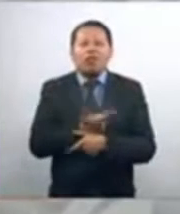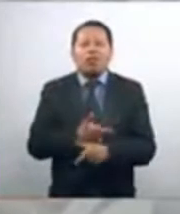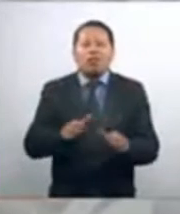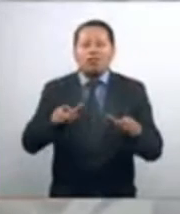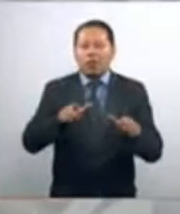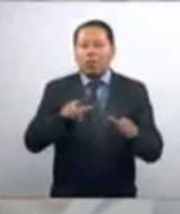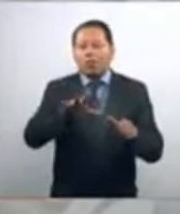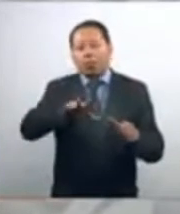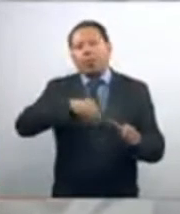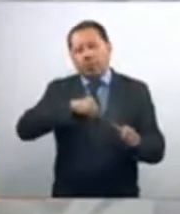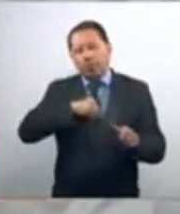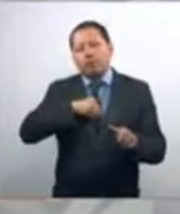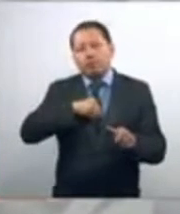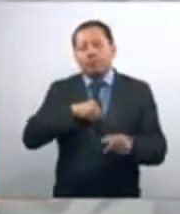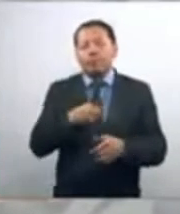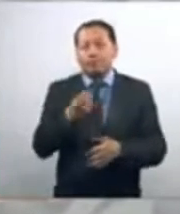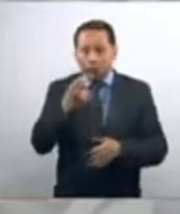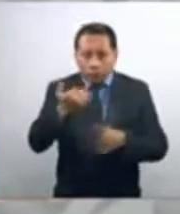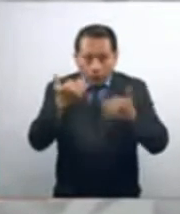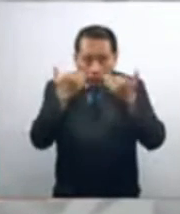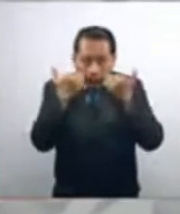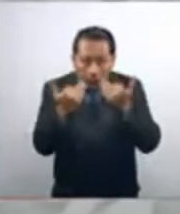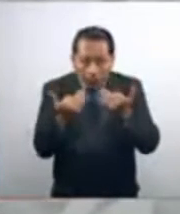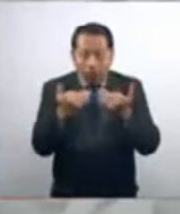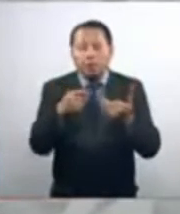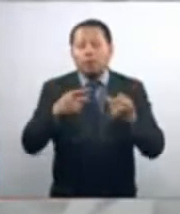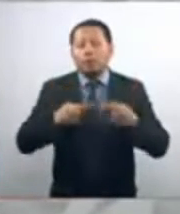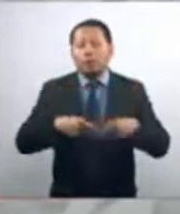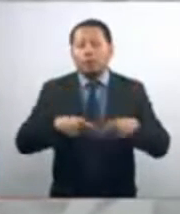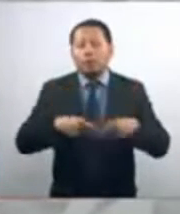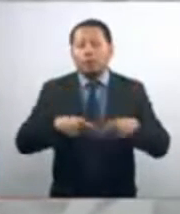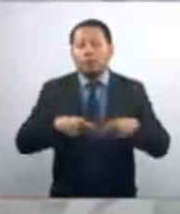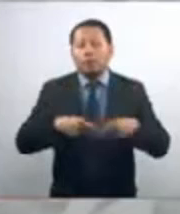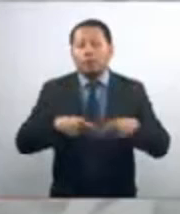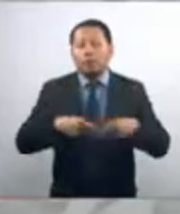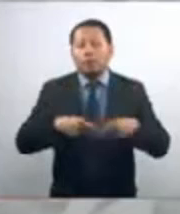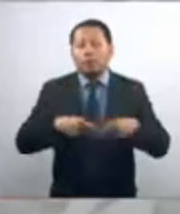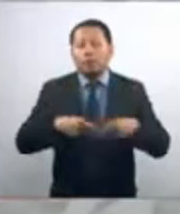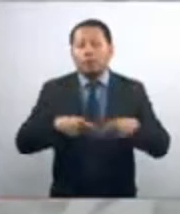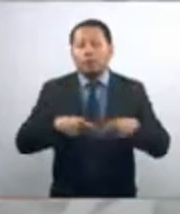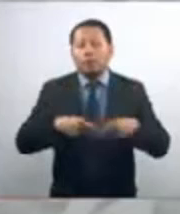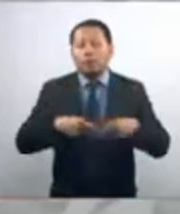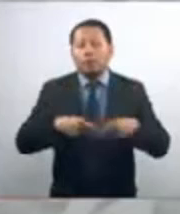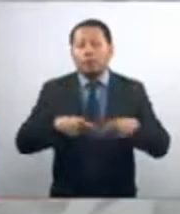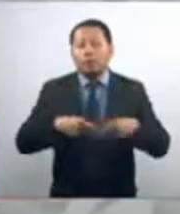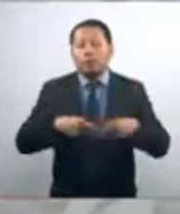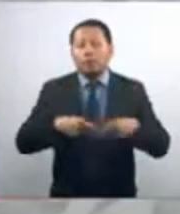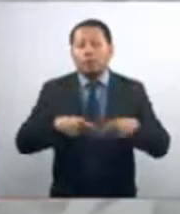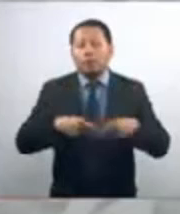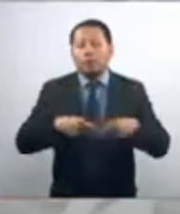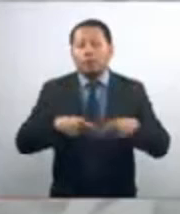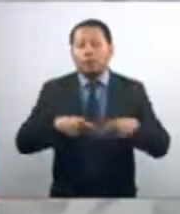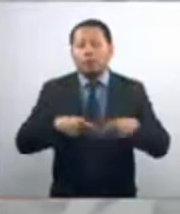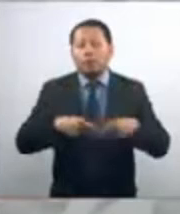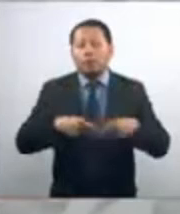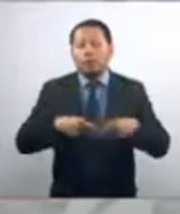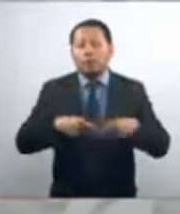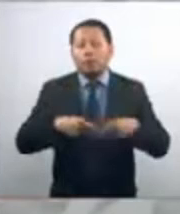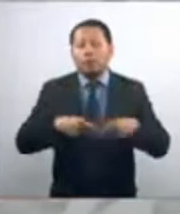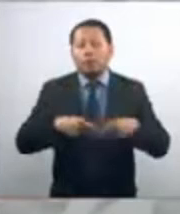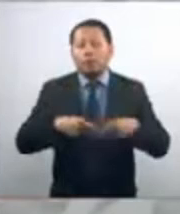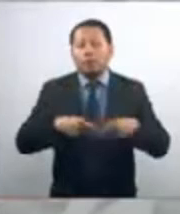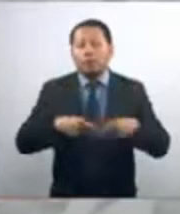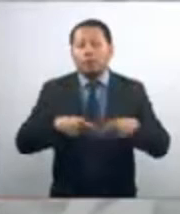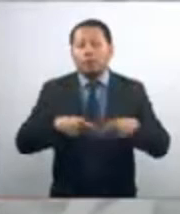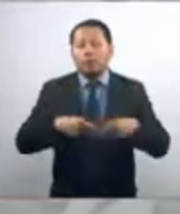población. He constatado que ciudadanos estadounidenses... Oiga, ¿no será porque ellos también tienen su